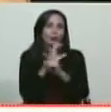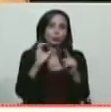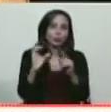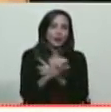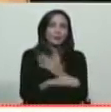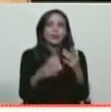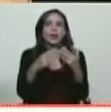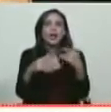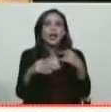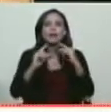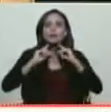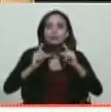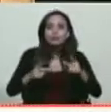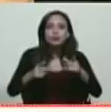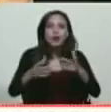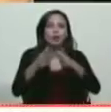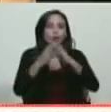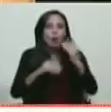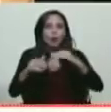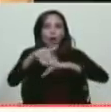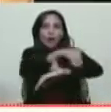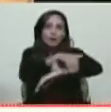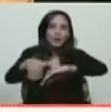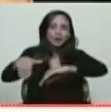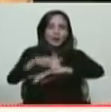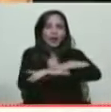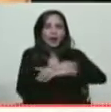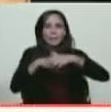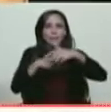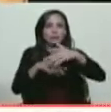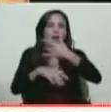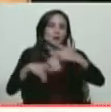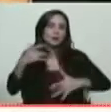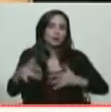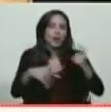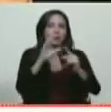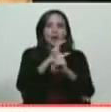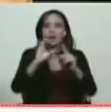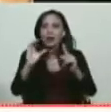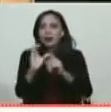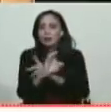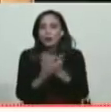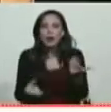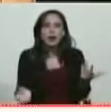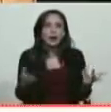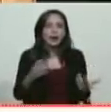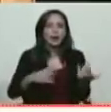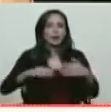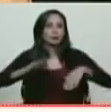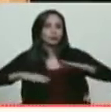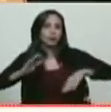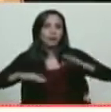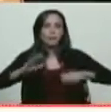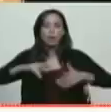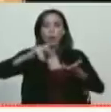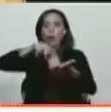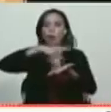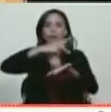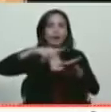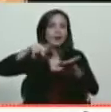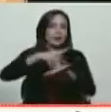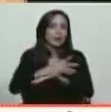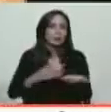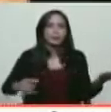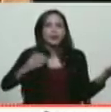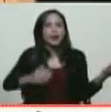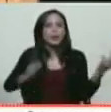México y Avenida Universidad, con distintas manifestaciones culturales, calipso, tambor, orquestas de salsa, homenajes a Ali Primera, al Congreso de